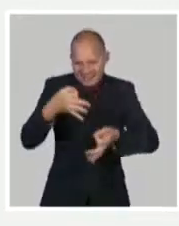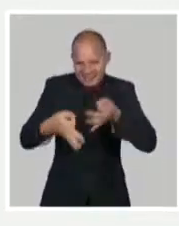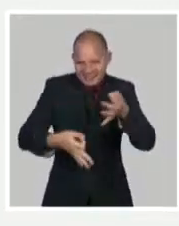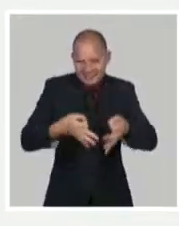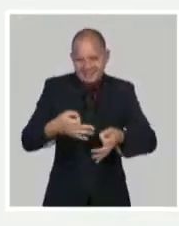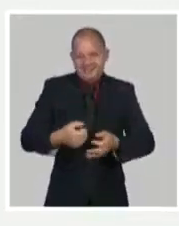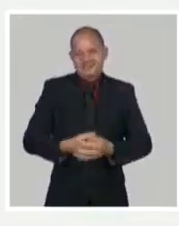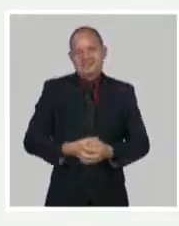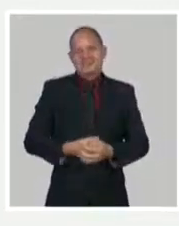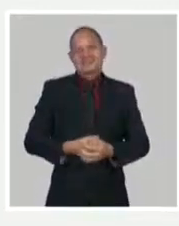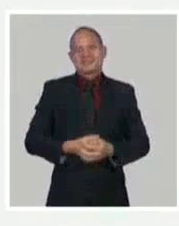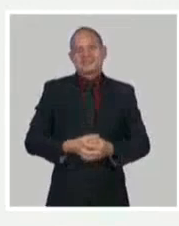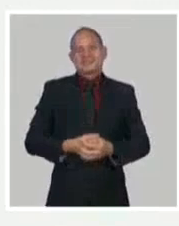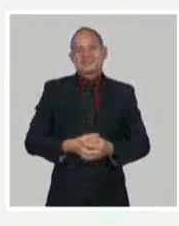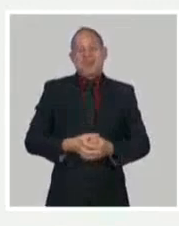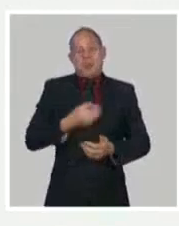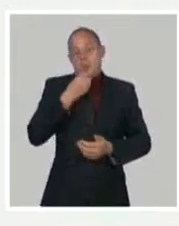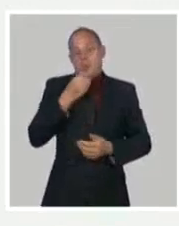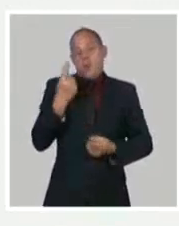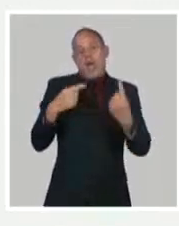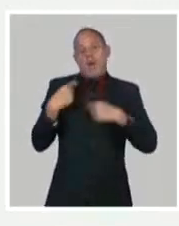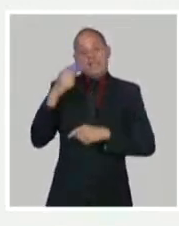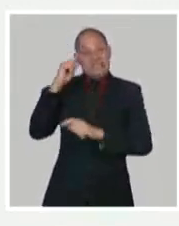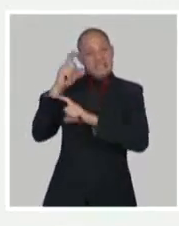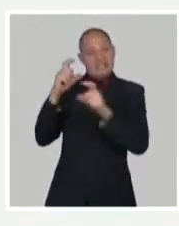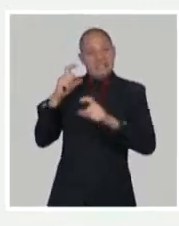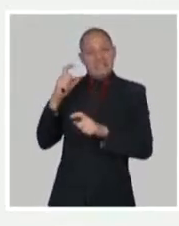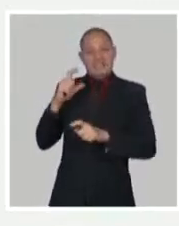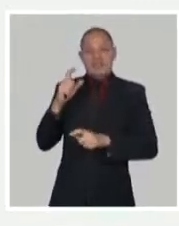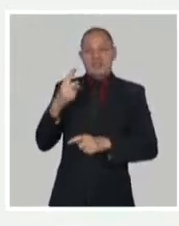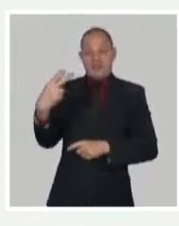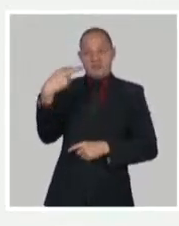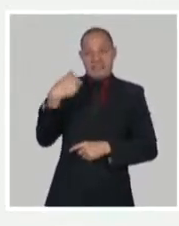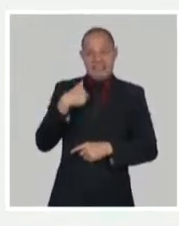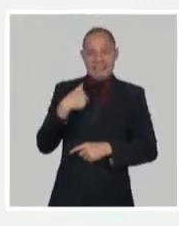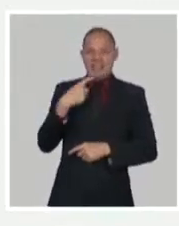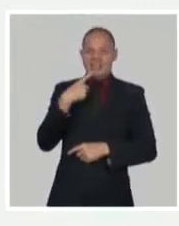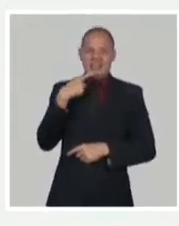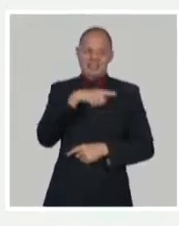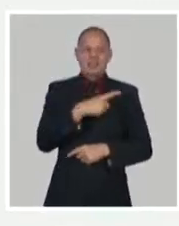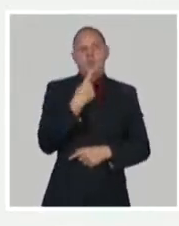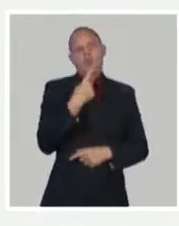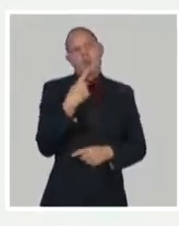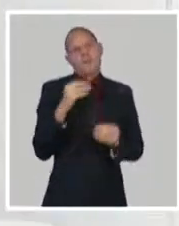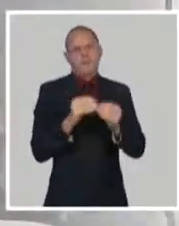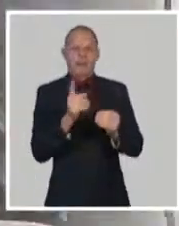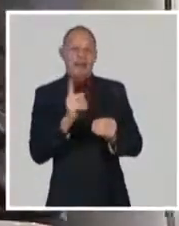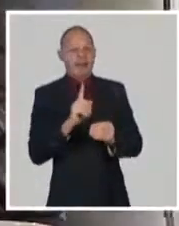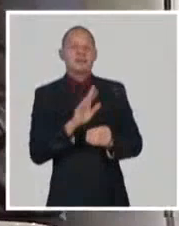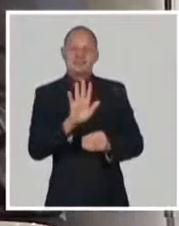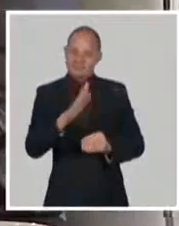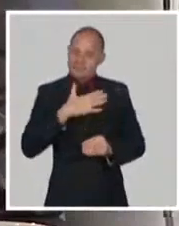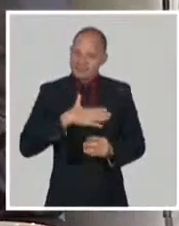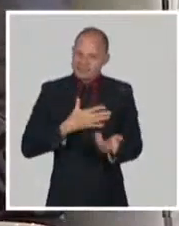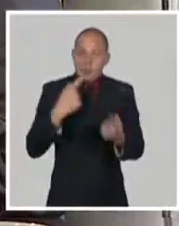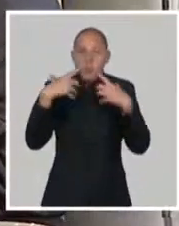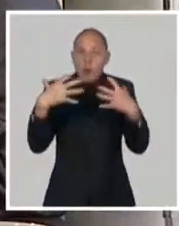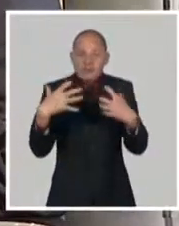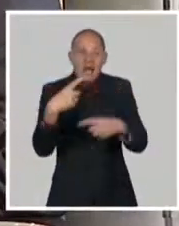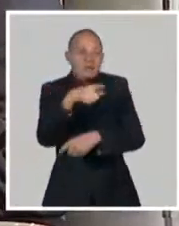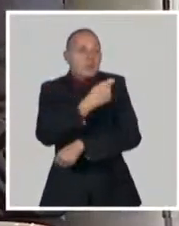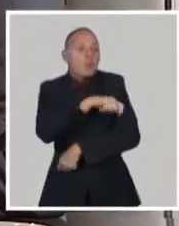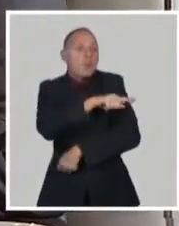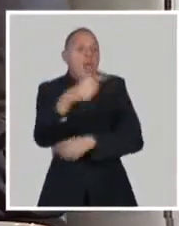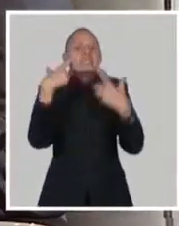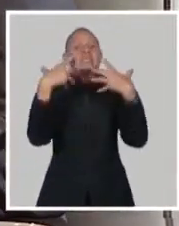el fenómeno. Siempre nos gusta explicar que lo que estamos tratando de hacer nosotros, aunque la mayor parte de las vacunas están tratando